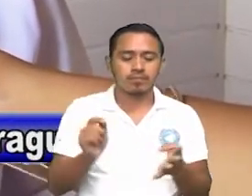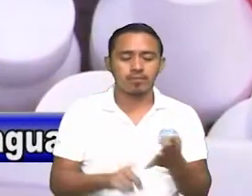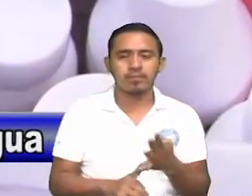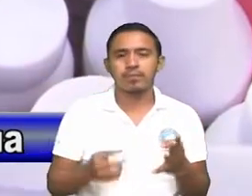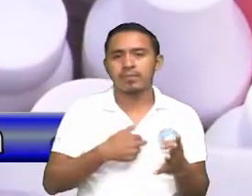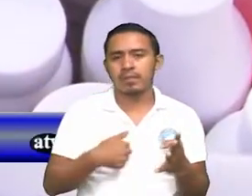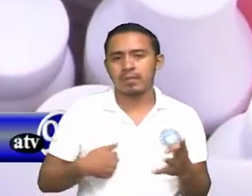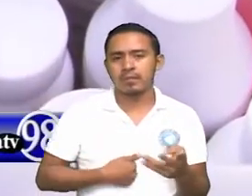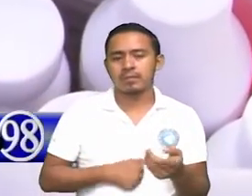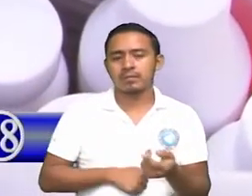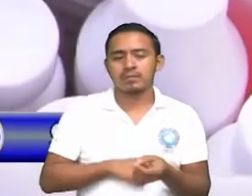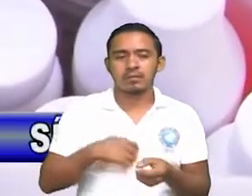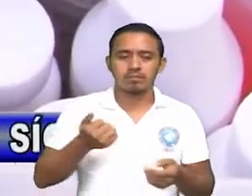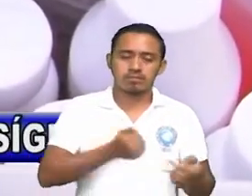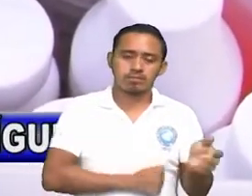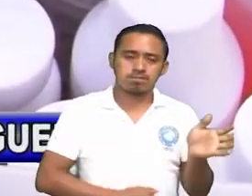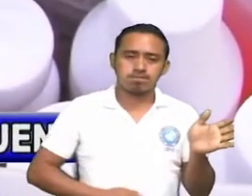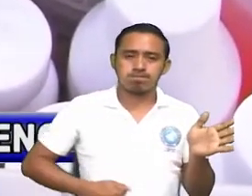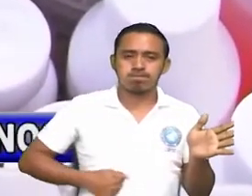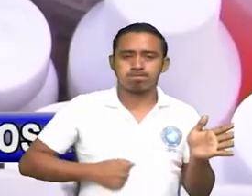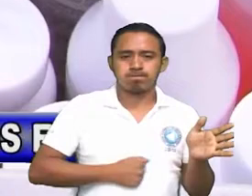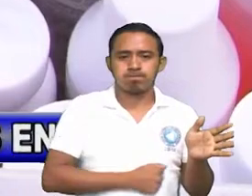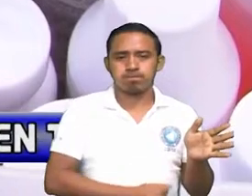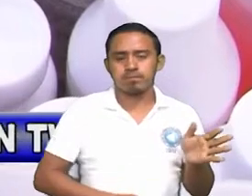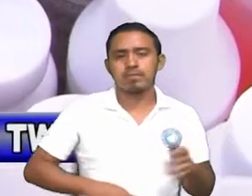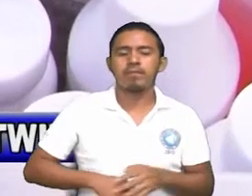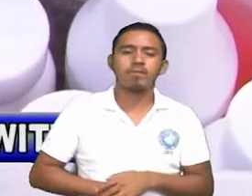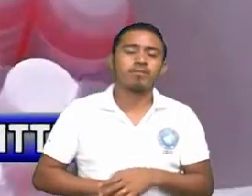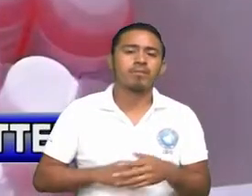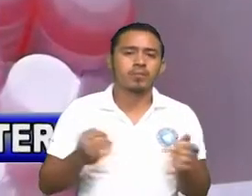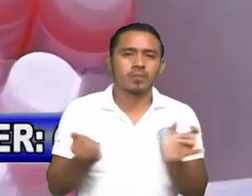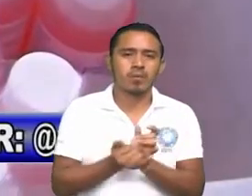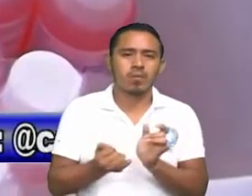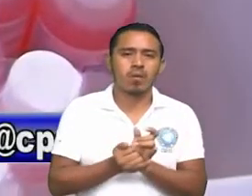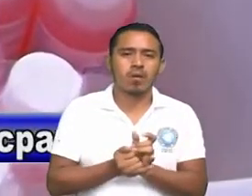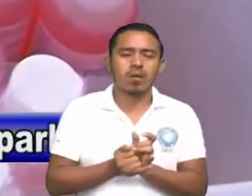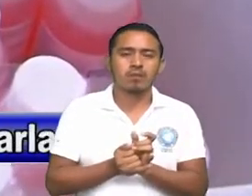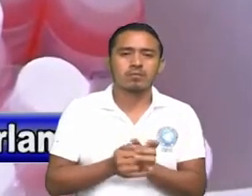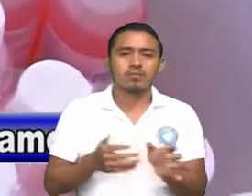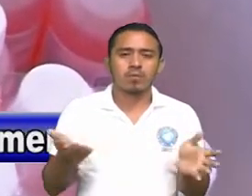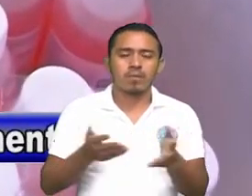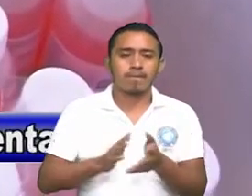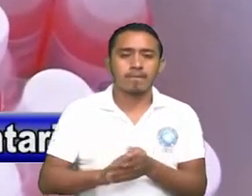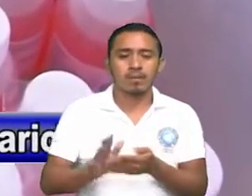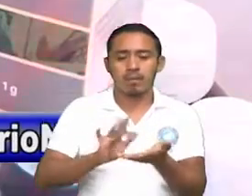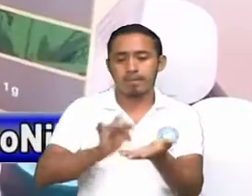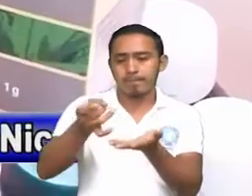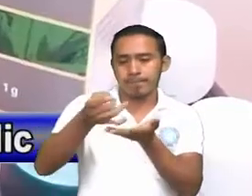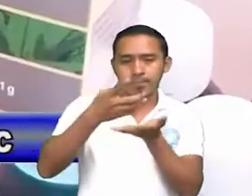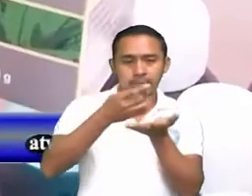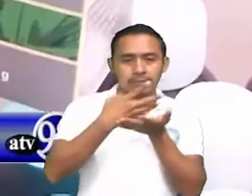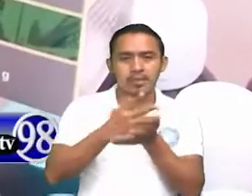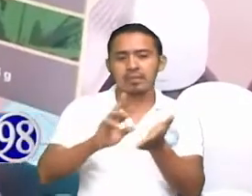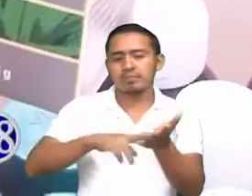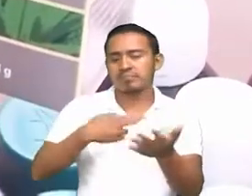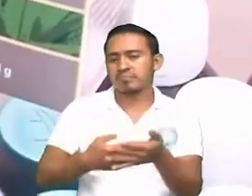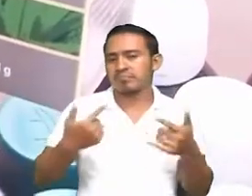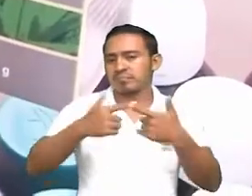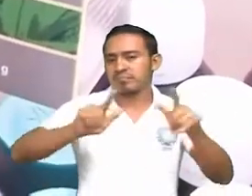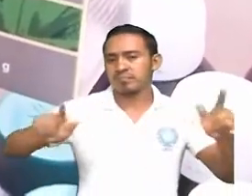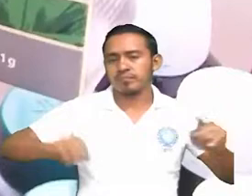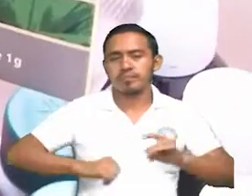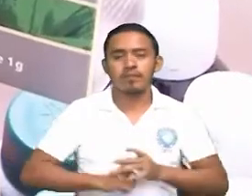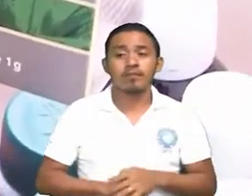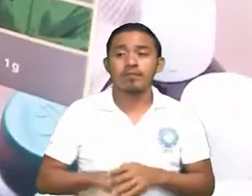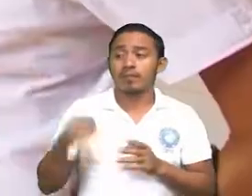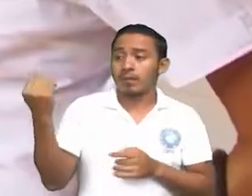realizando ultrasonido, y se está dando pues principalmente lo que son los medicamentos totalmente gratuitos. Cada vez que